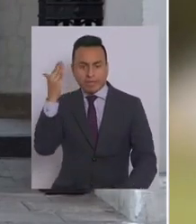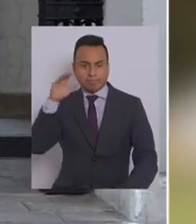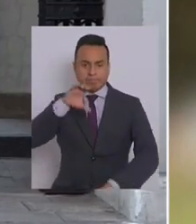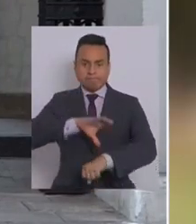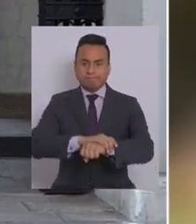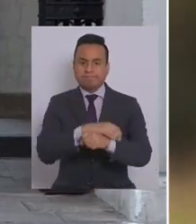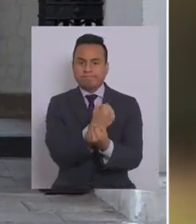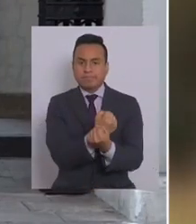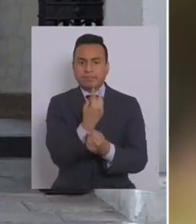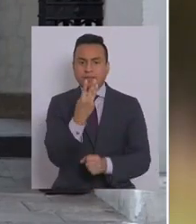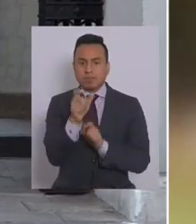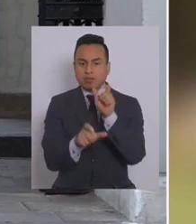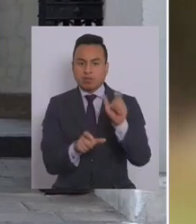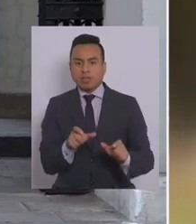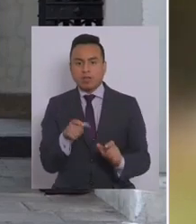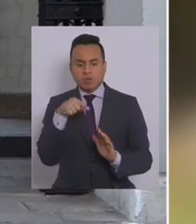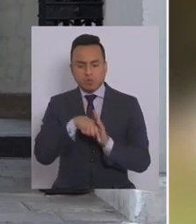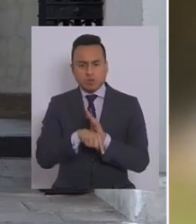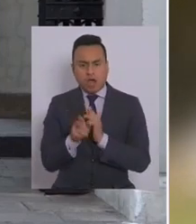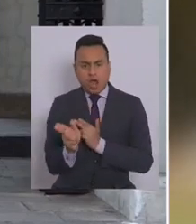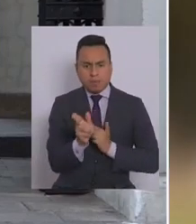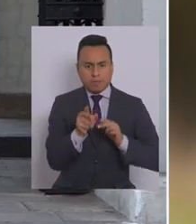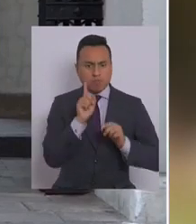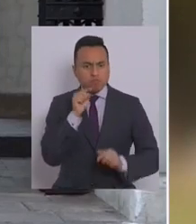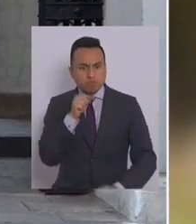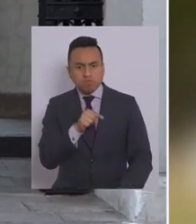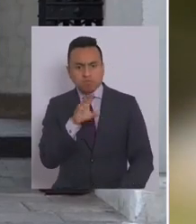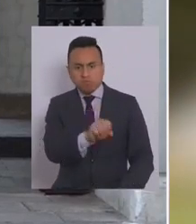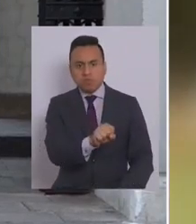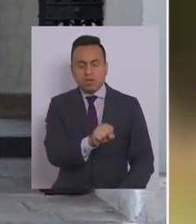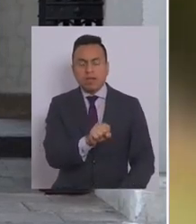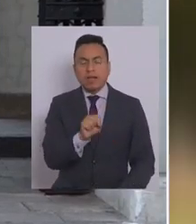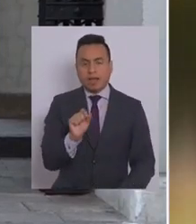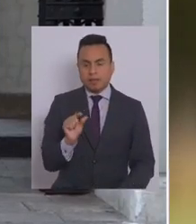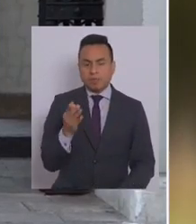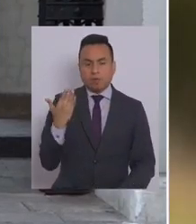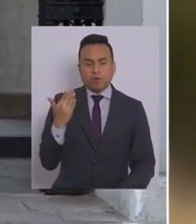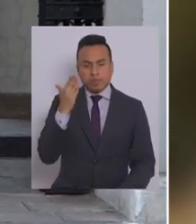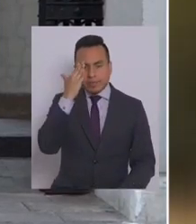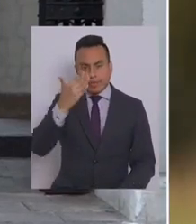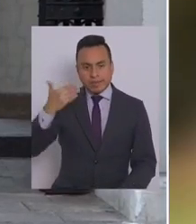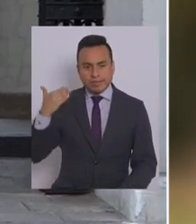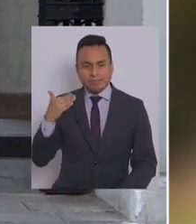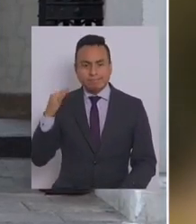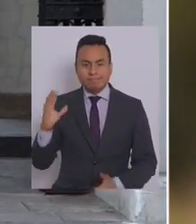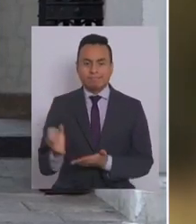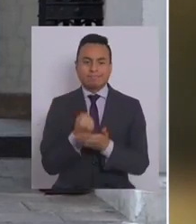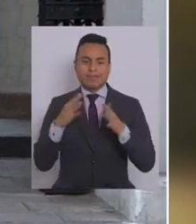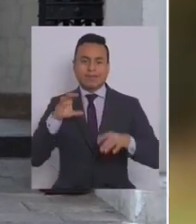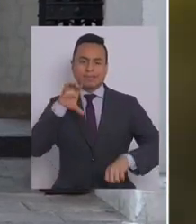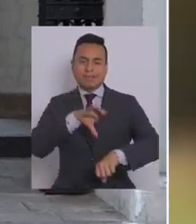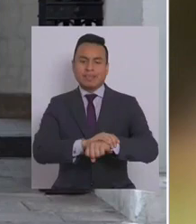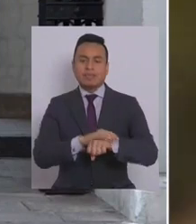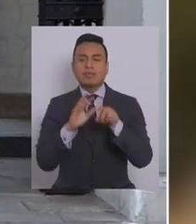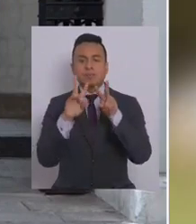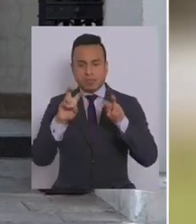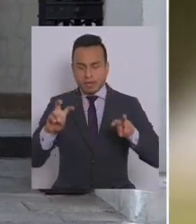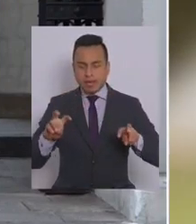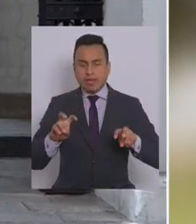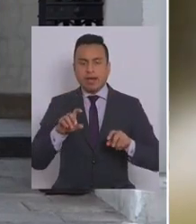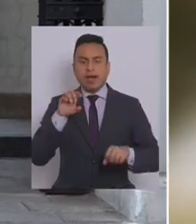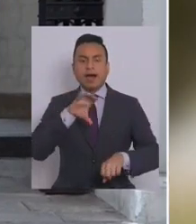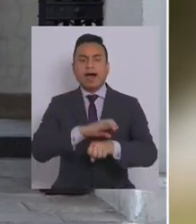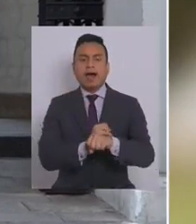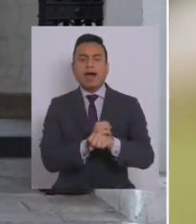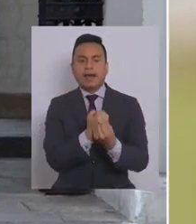a 3 personas con profuso armamento, que hace pocos días atrás lograron detener, investigar y detener